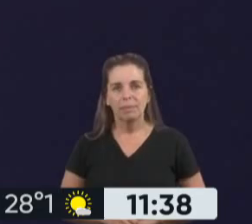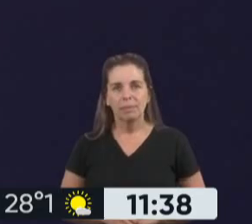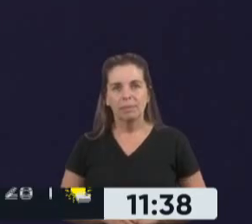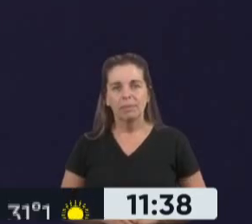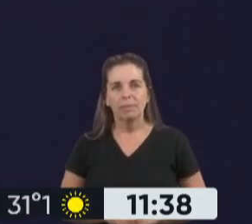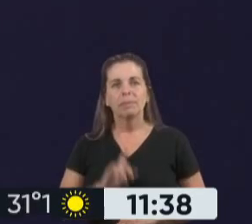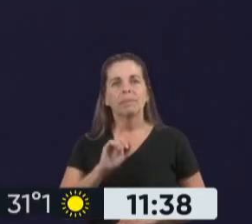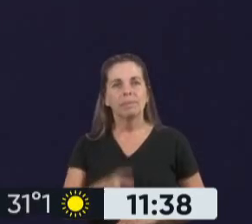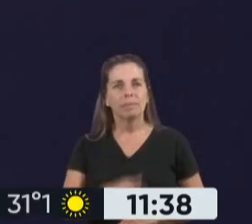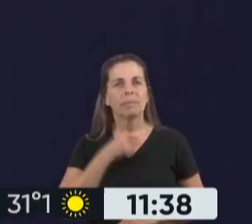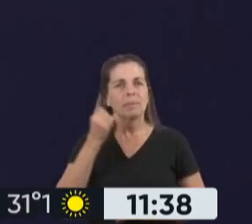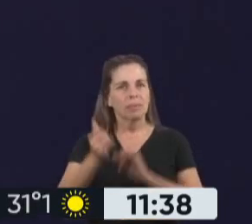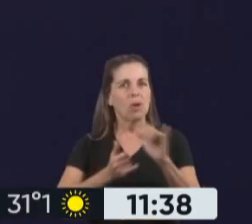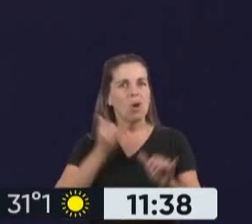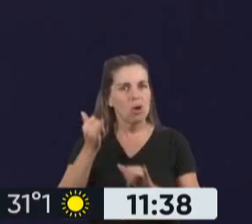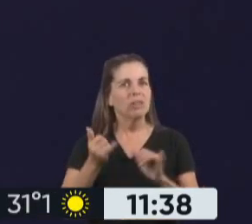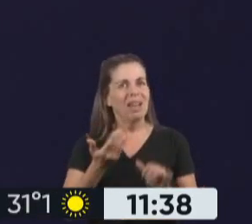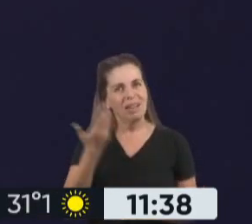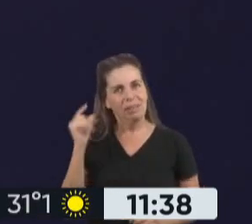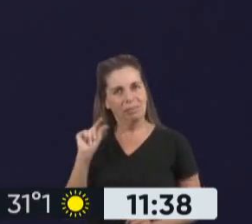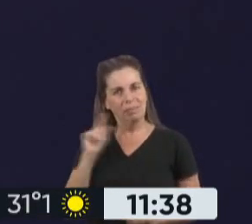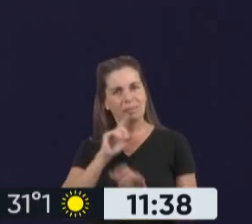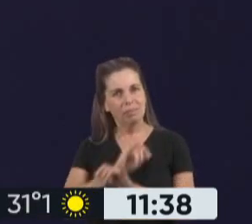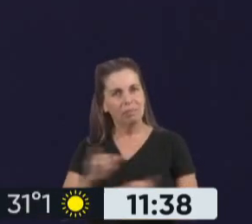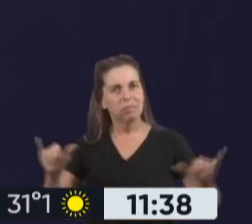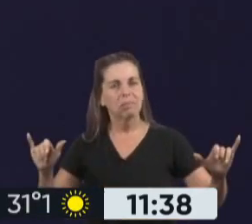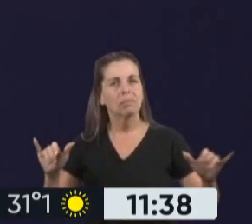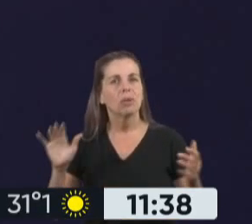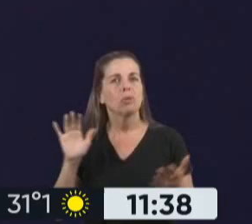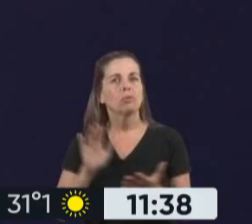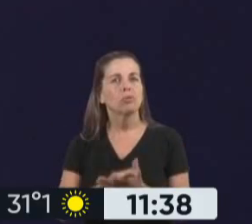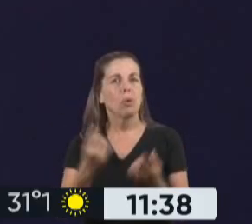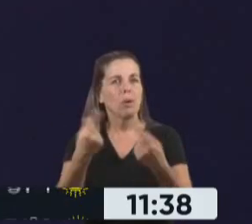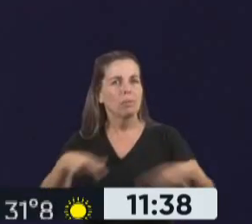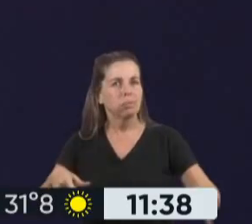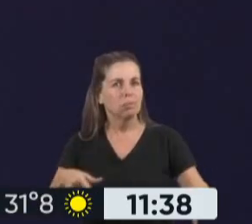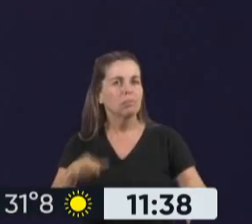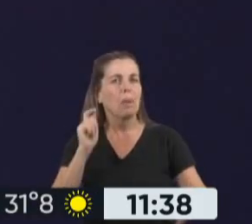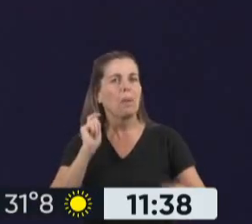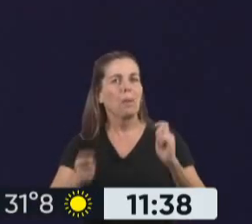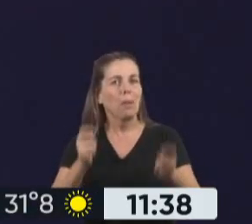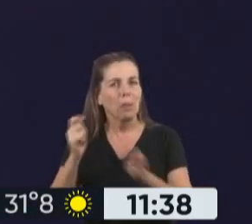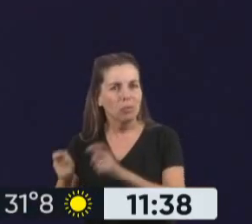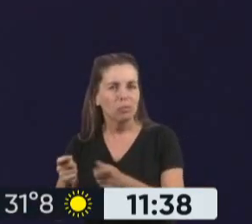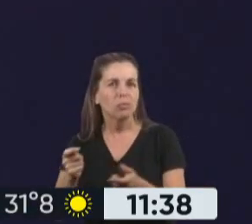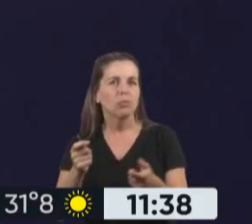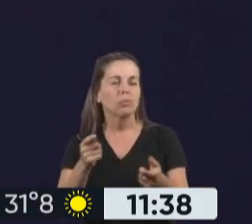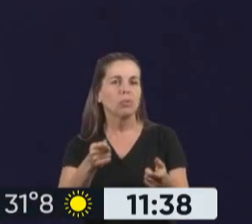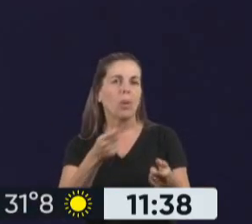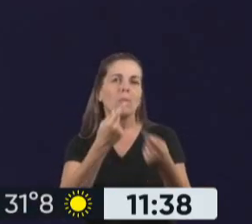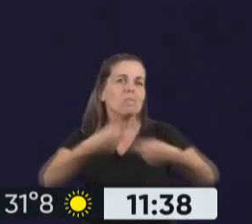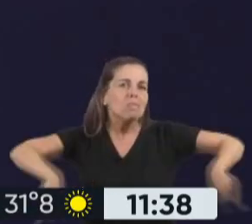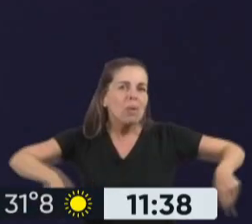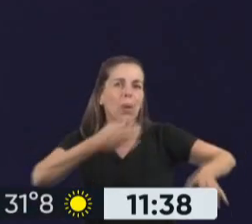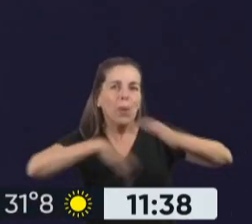Después quería contarles también, el otro día anunciaba la venta de la puesta subasta de inmuebles del Estado, contarles que ya